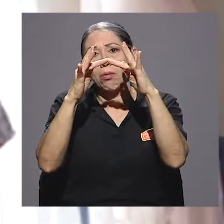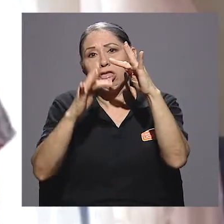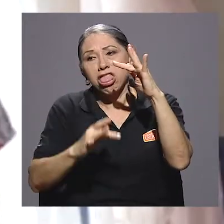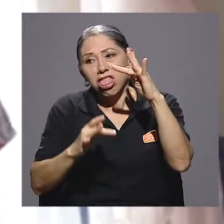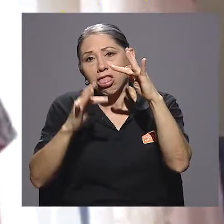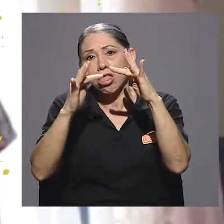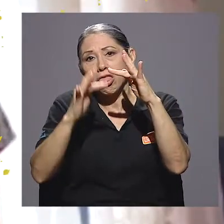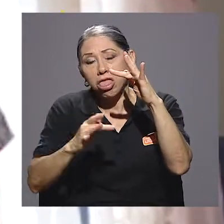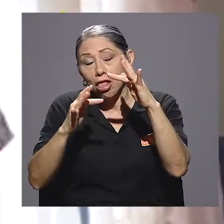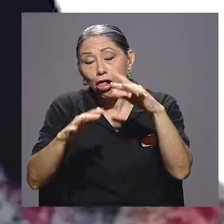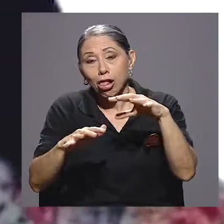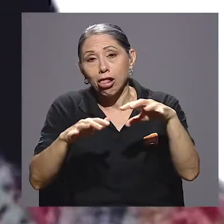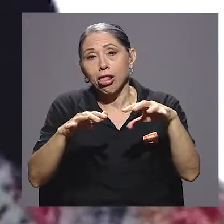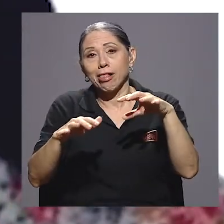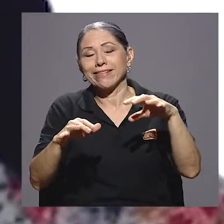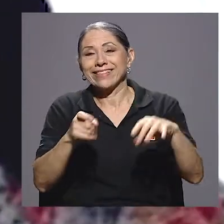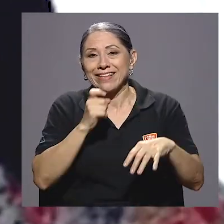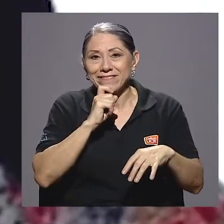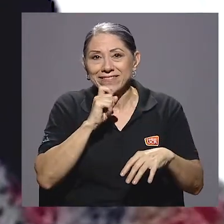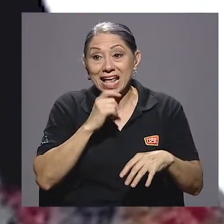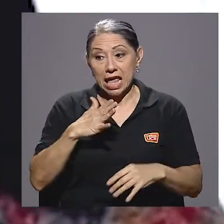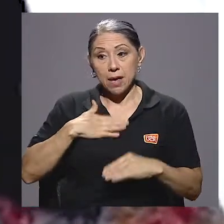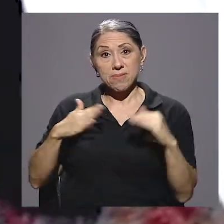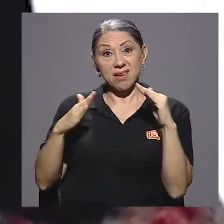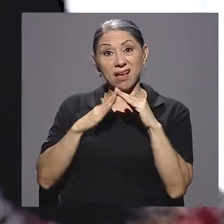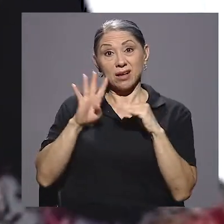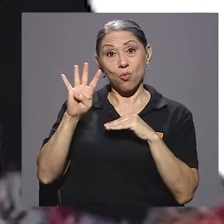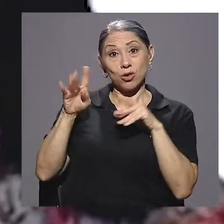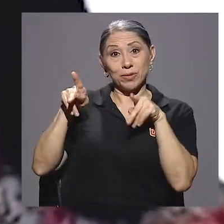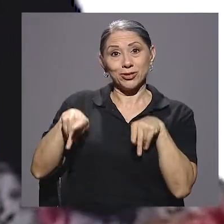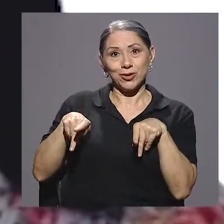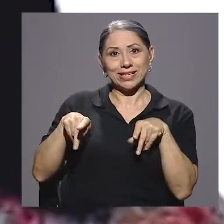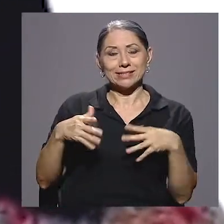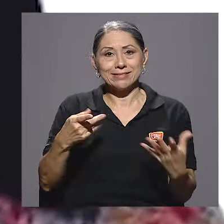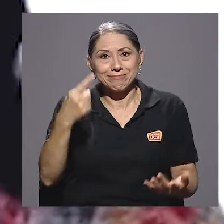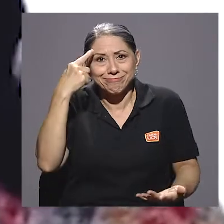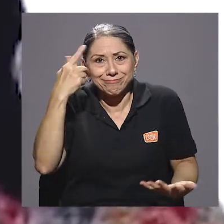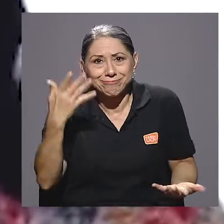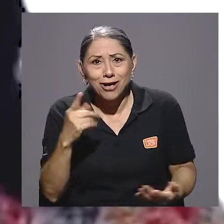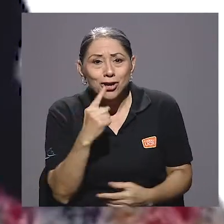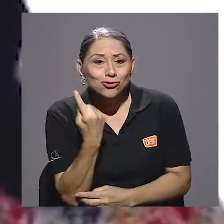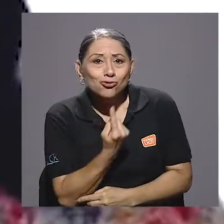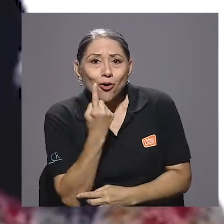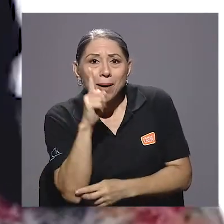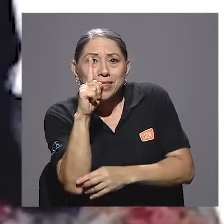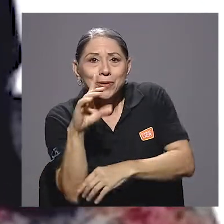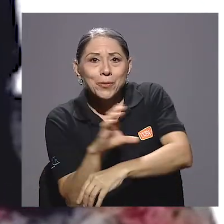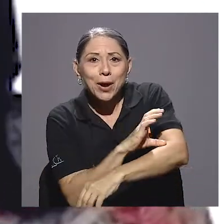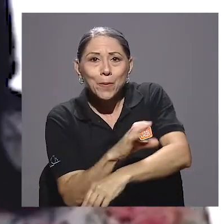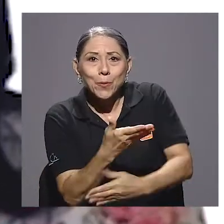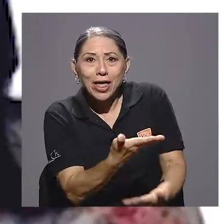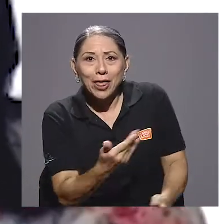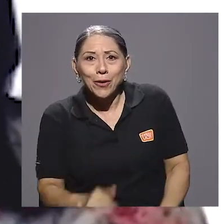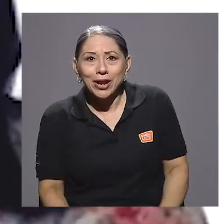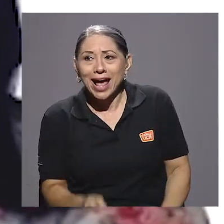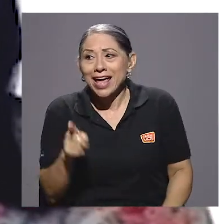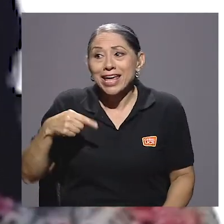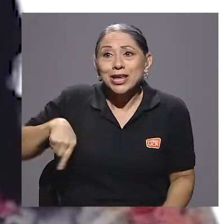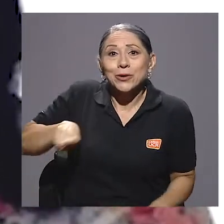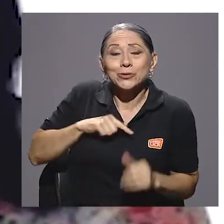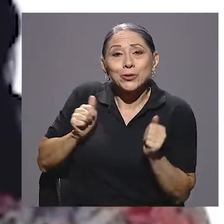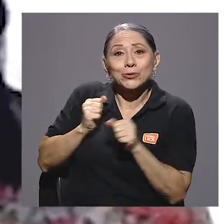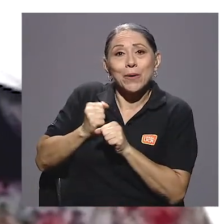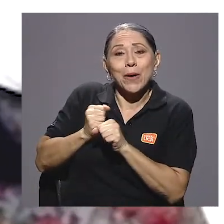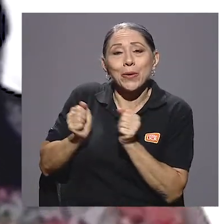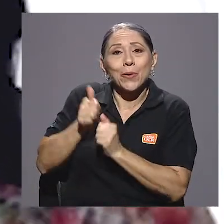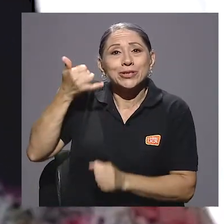entonces sí es medio complicado. De hecho, en mi casa de ahí somos 4, imagínense, una sola computadora y nosotros con los